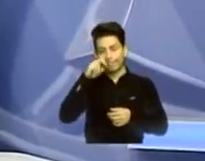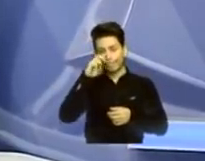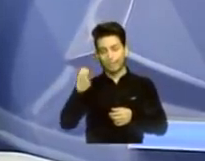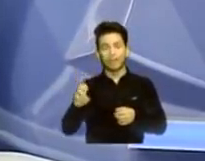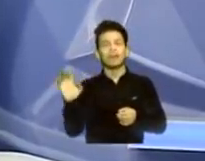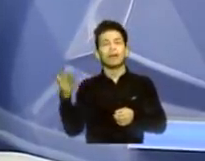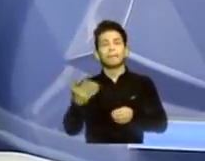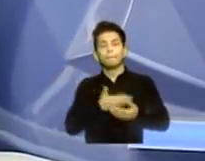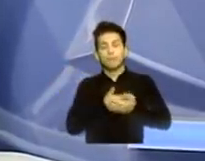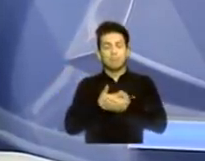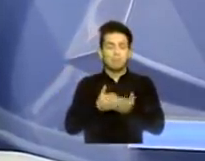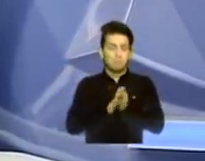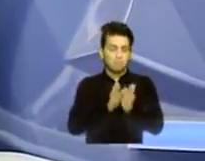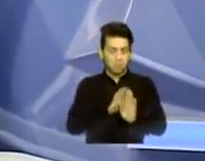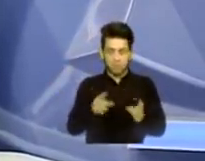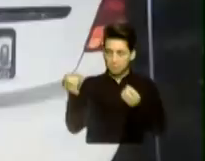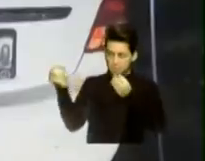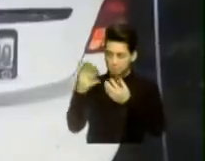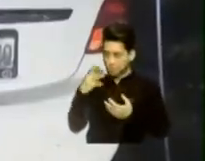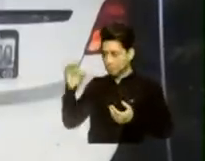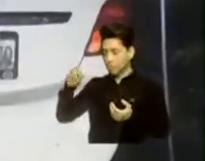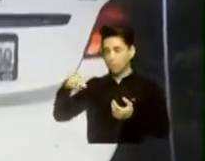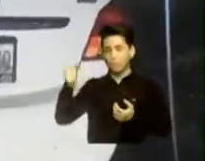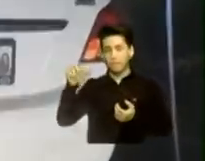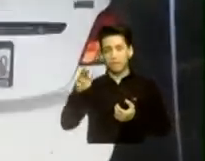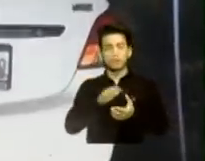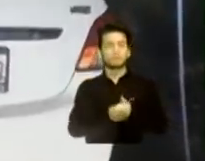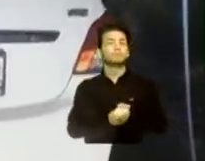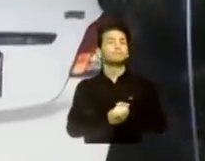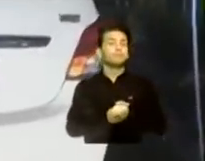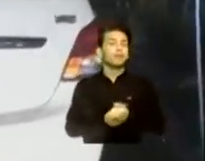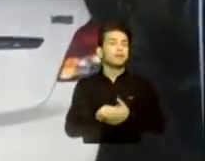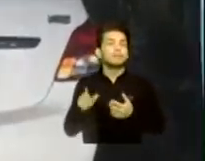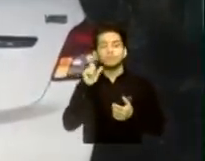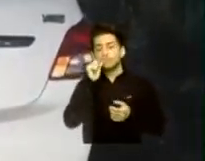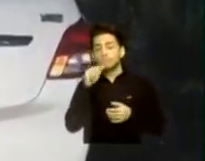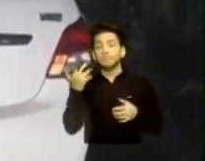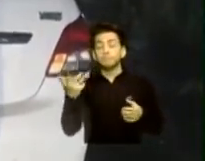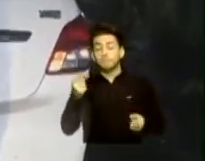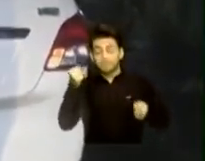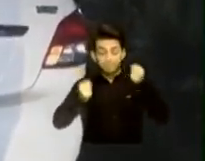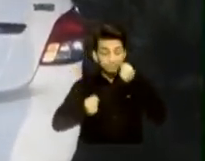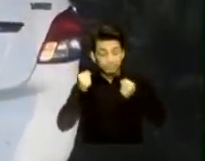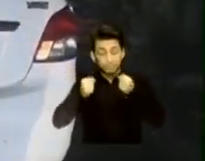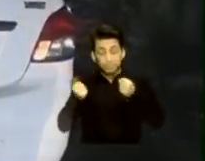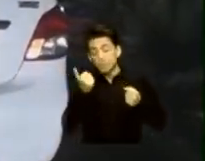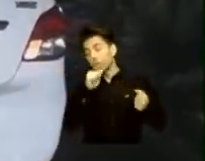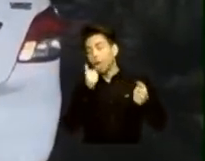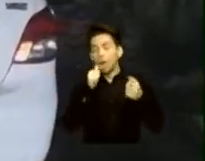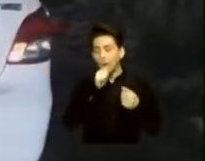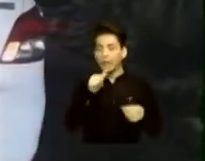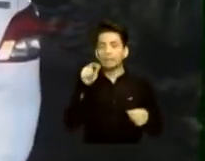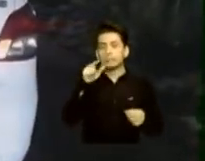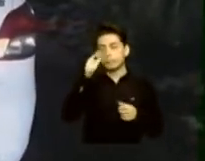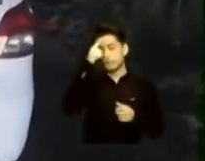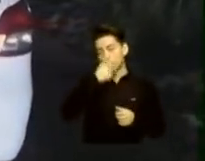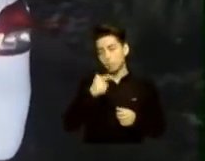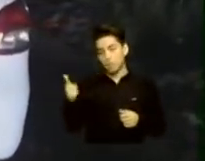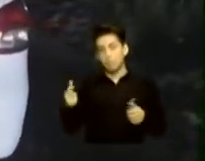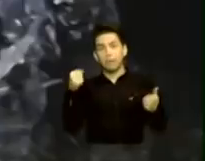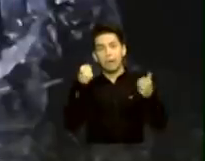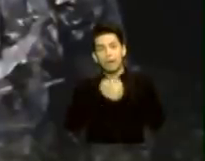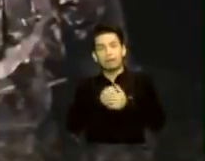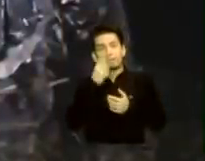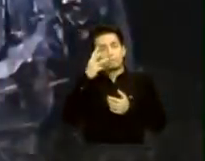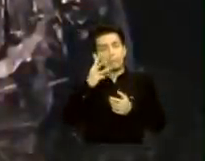nuestro corresponsal Omar Vázquez. Aparentemente, el conducir bajo efectos de licor fue la causa de una triple colisión que terminó con la vida